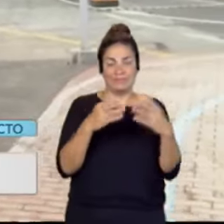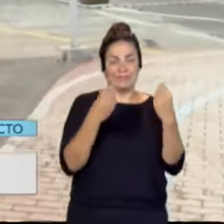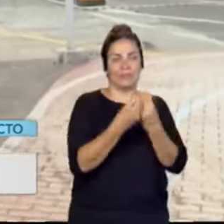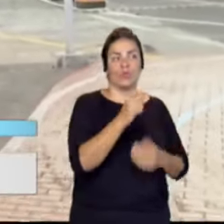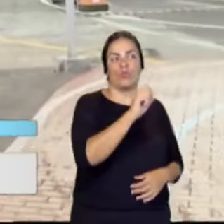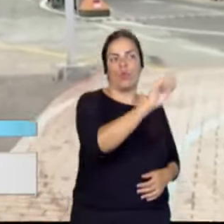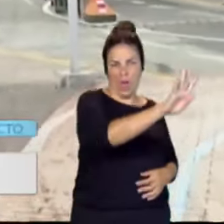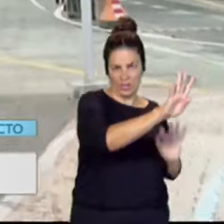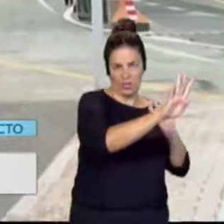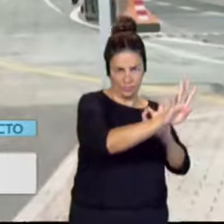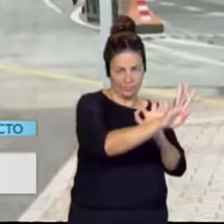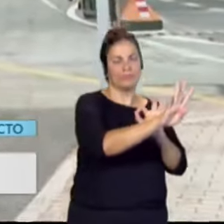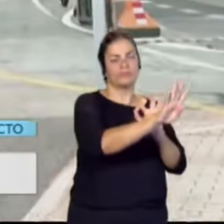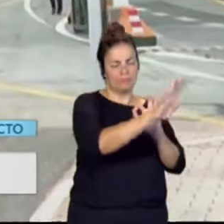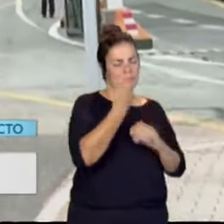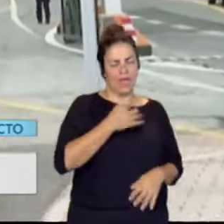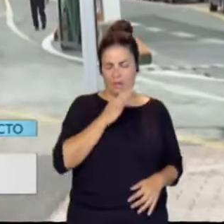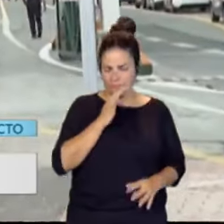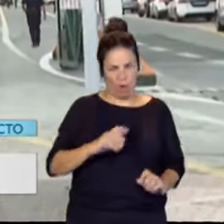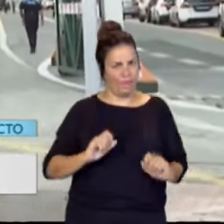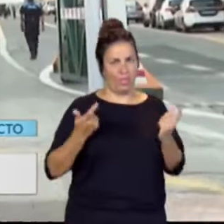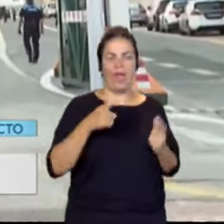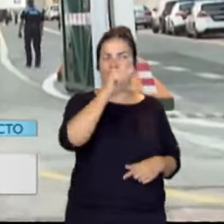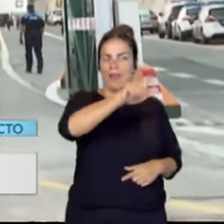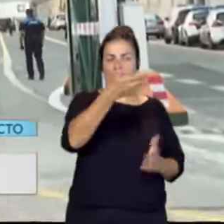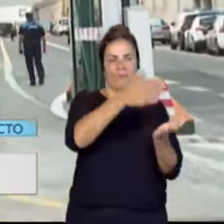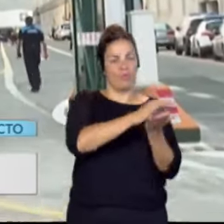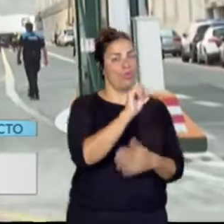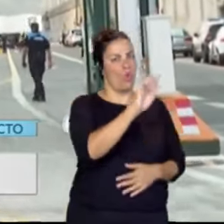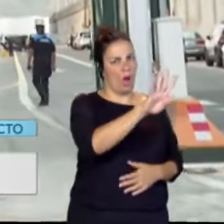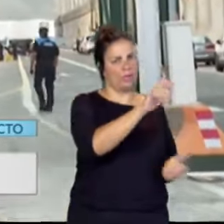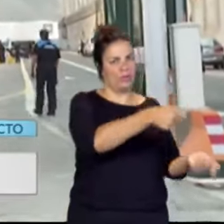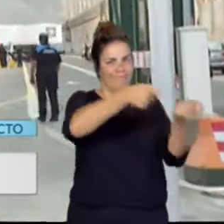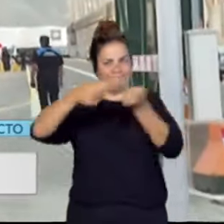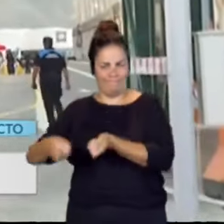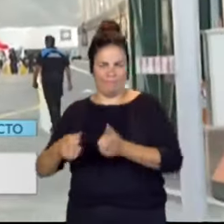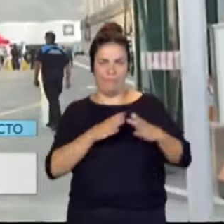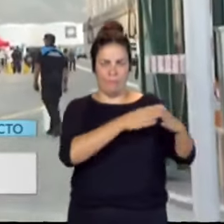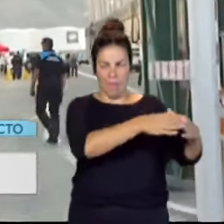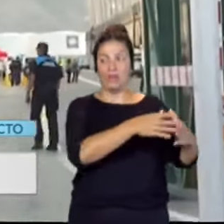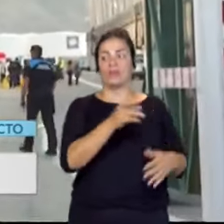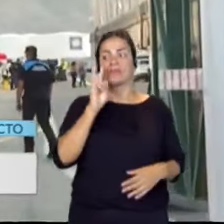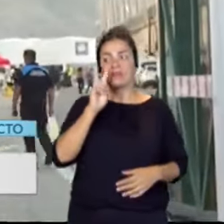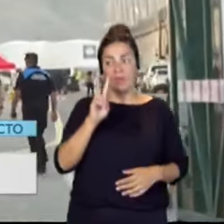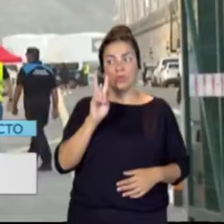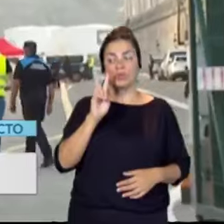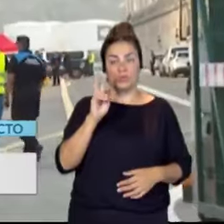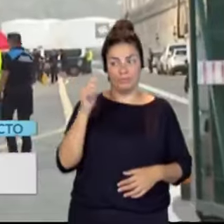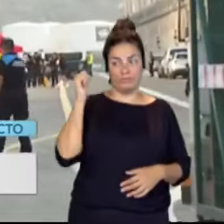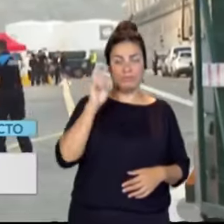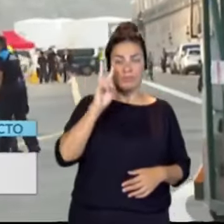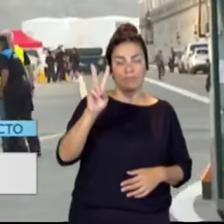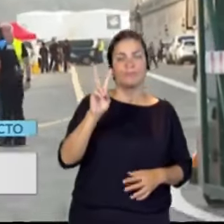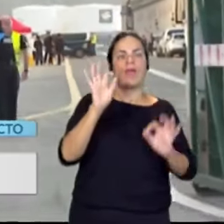venido, nos confirman ese dato. Son 4 cadáveres los que están bajando desde este crucero. Vemos pues, donde está situado